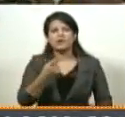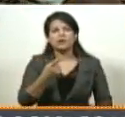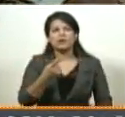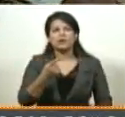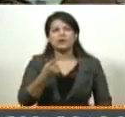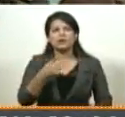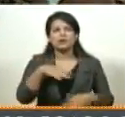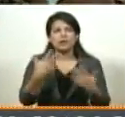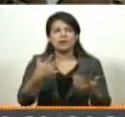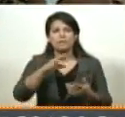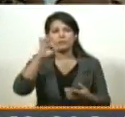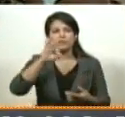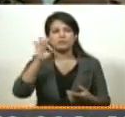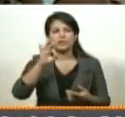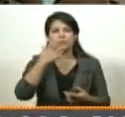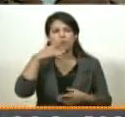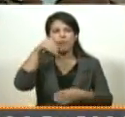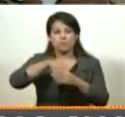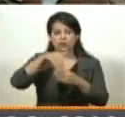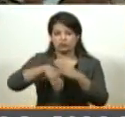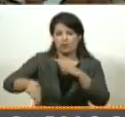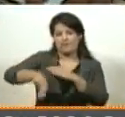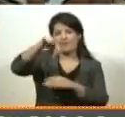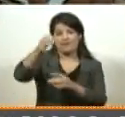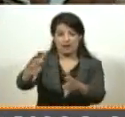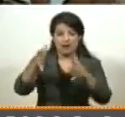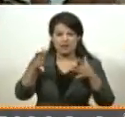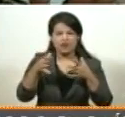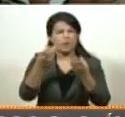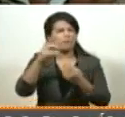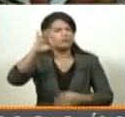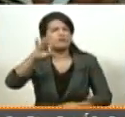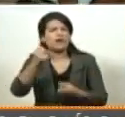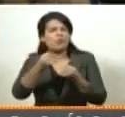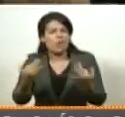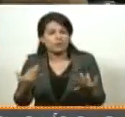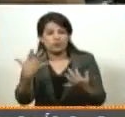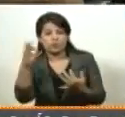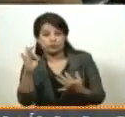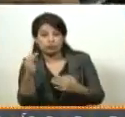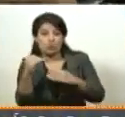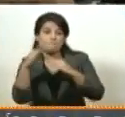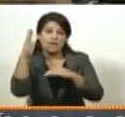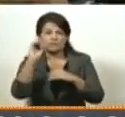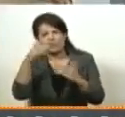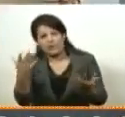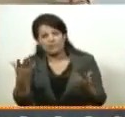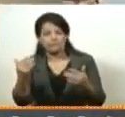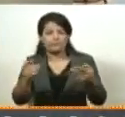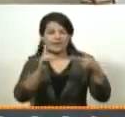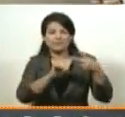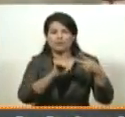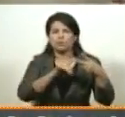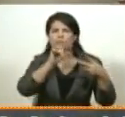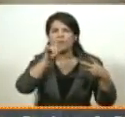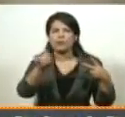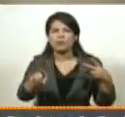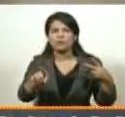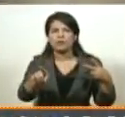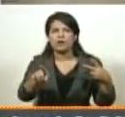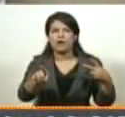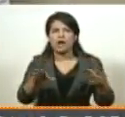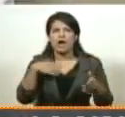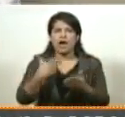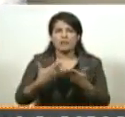será electo algún candidato para esta Asamblea Nacional Constituyente. En segundo lugar, también quisiera saber si tiene un balance de cómo se desarrolla